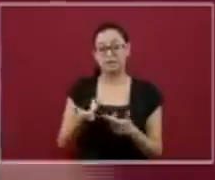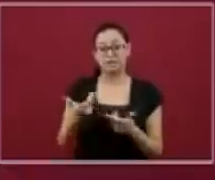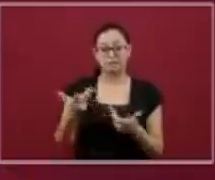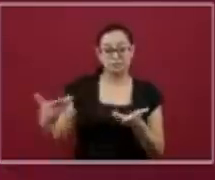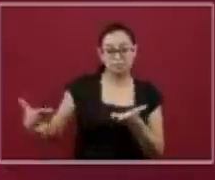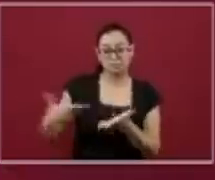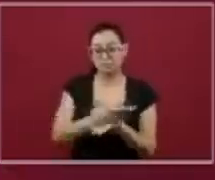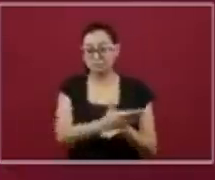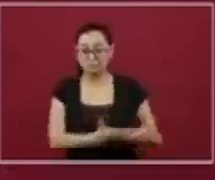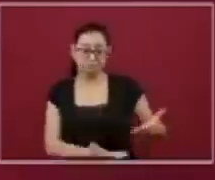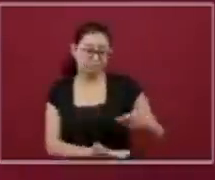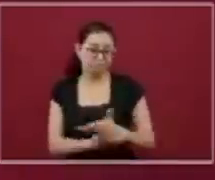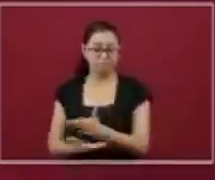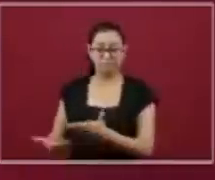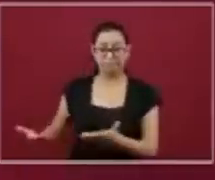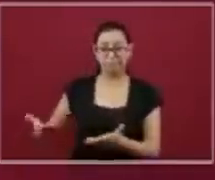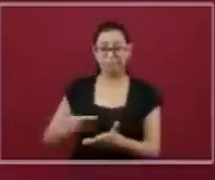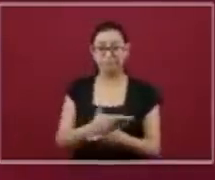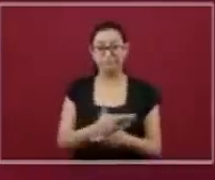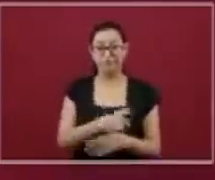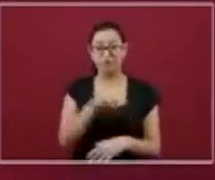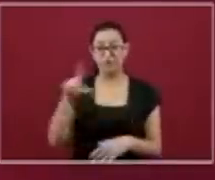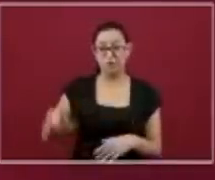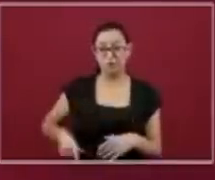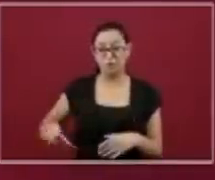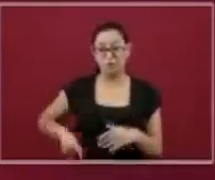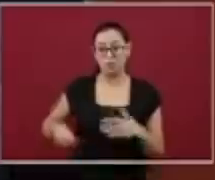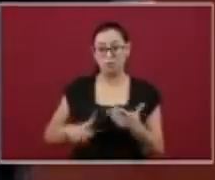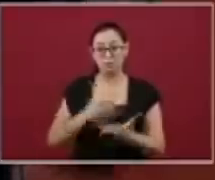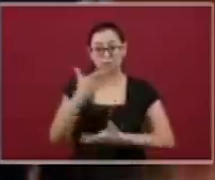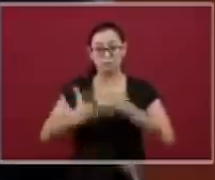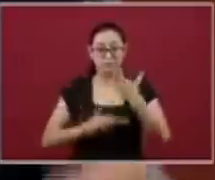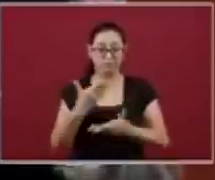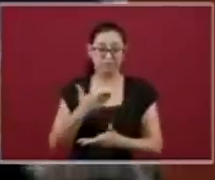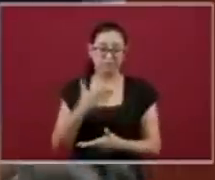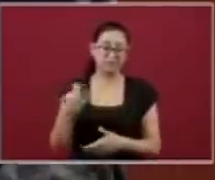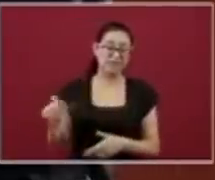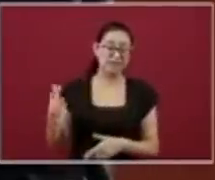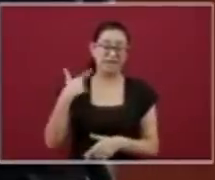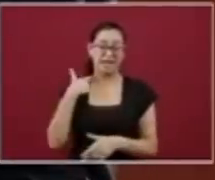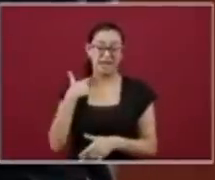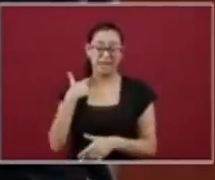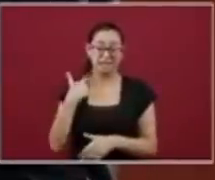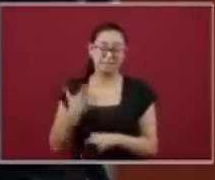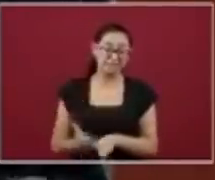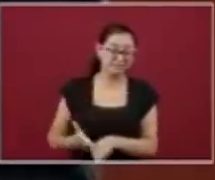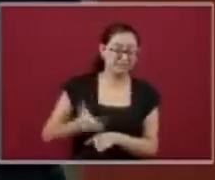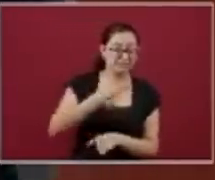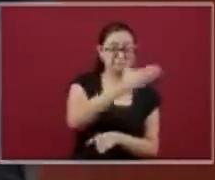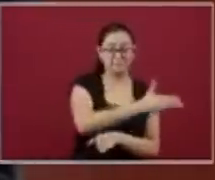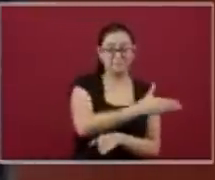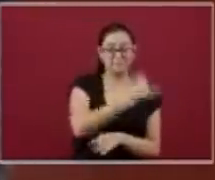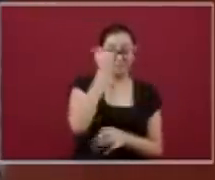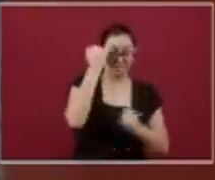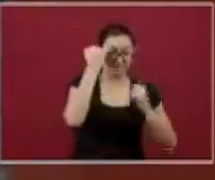intervinieron los servidores públicos de la pasada administración que